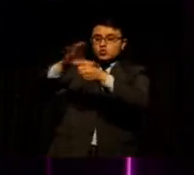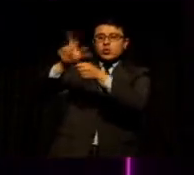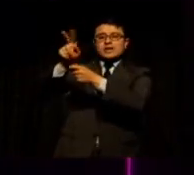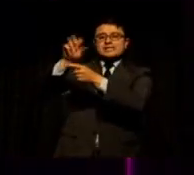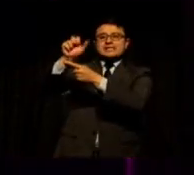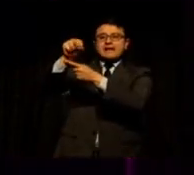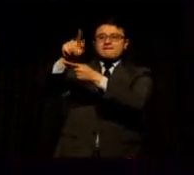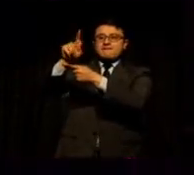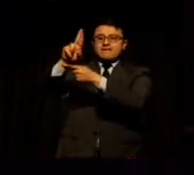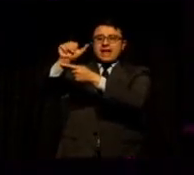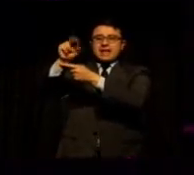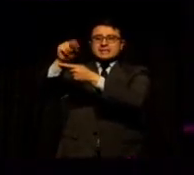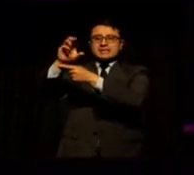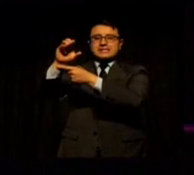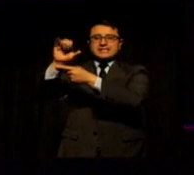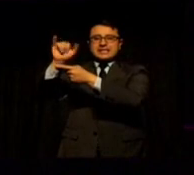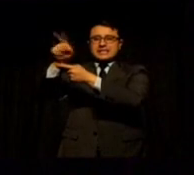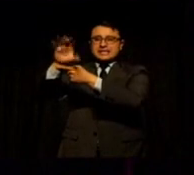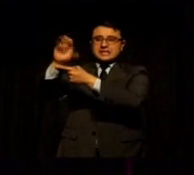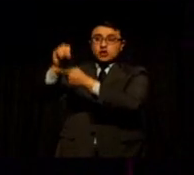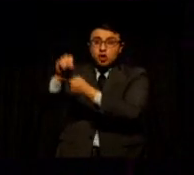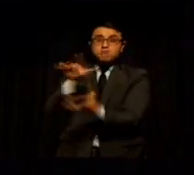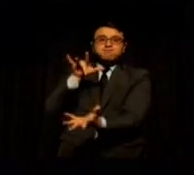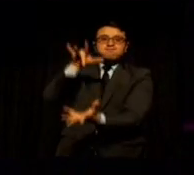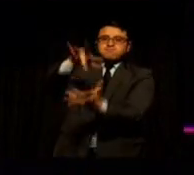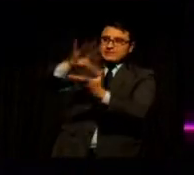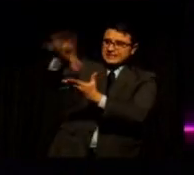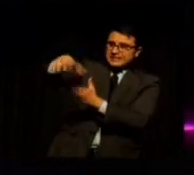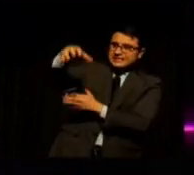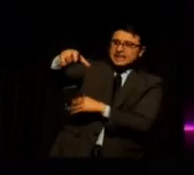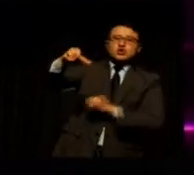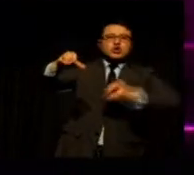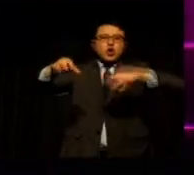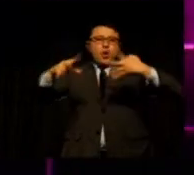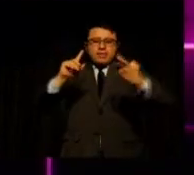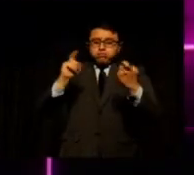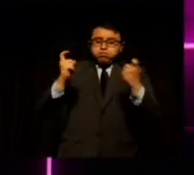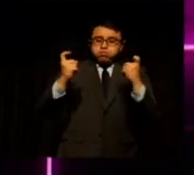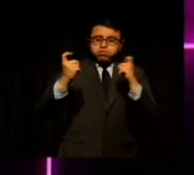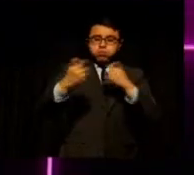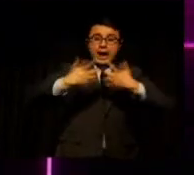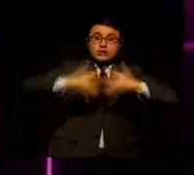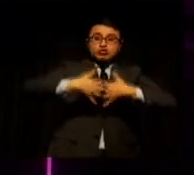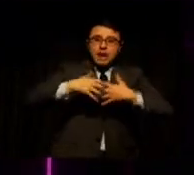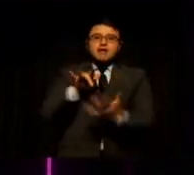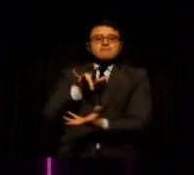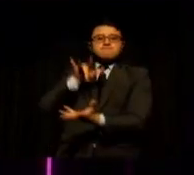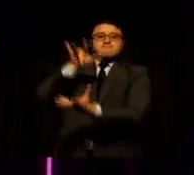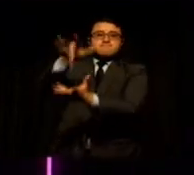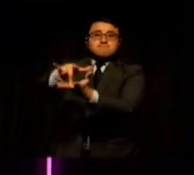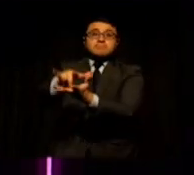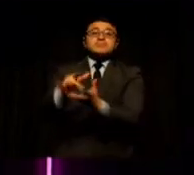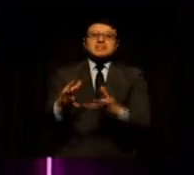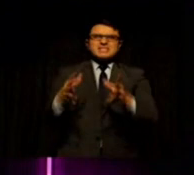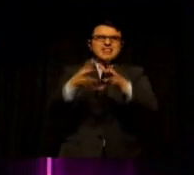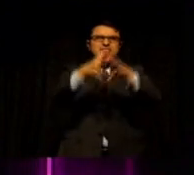estuvimos también allá hablando con morante en el cual centro la cuarta revolución industrial visitamos a los gigantes de la tecnología y